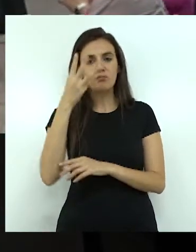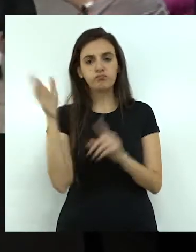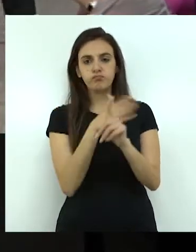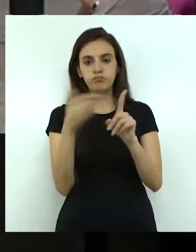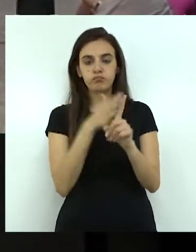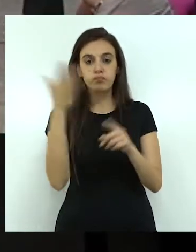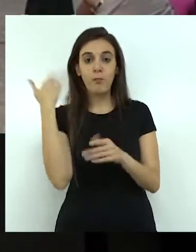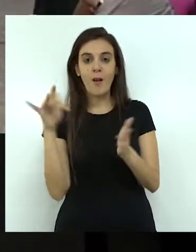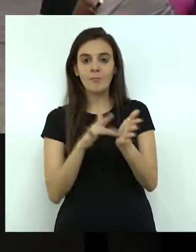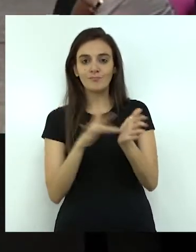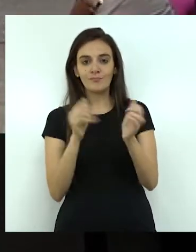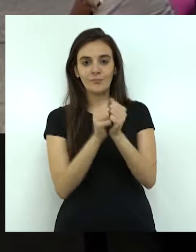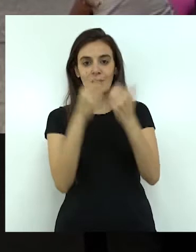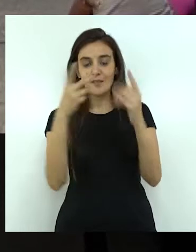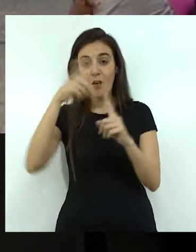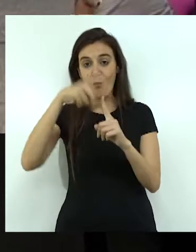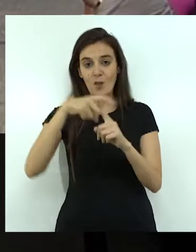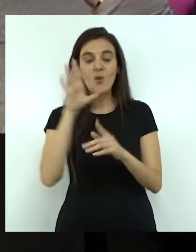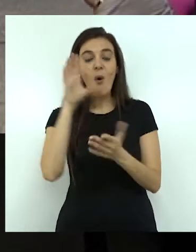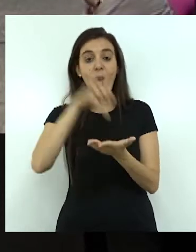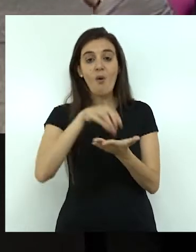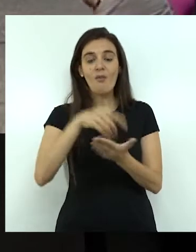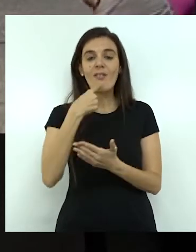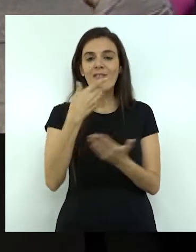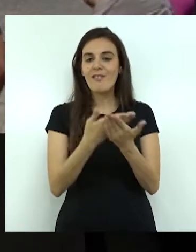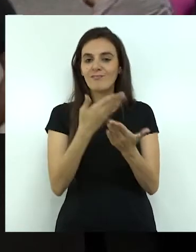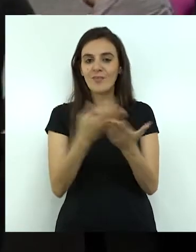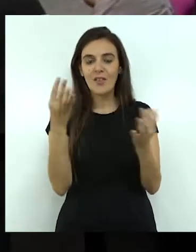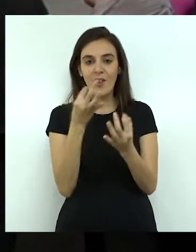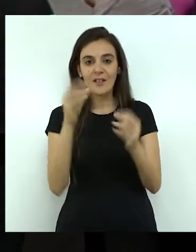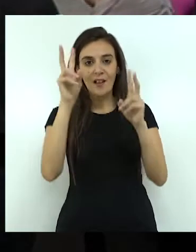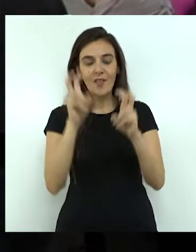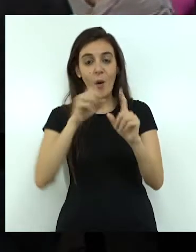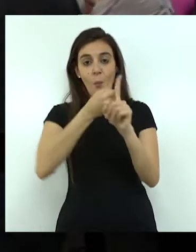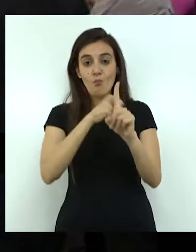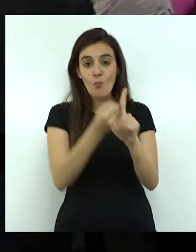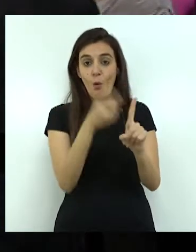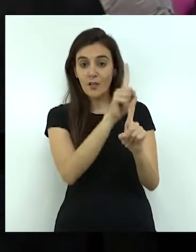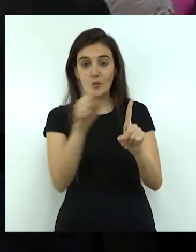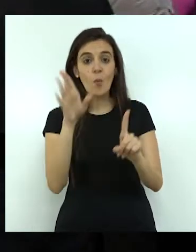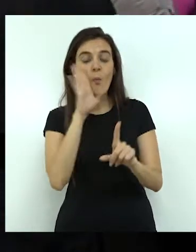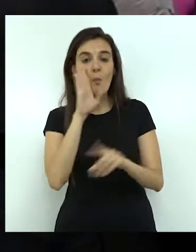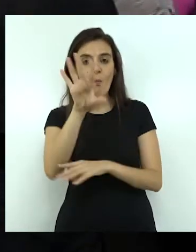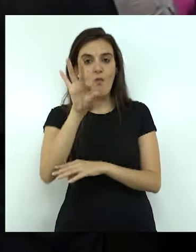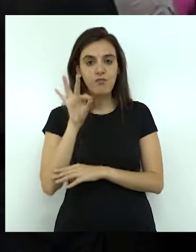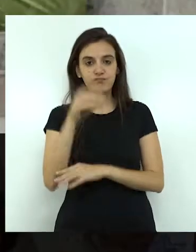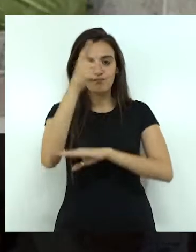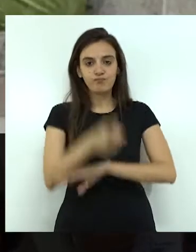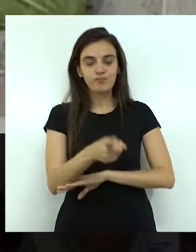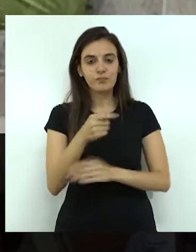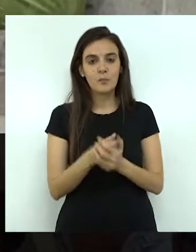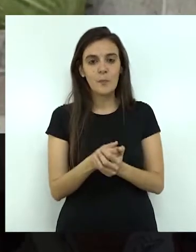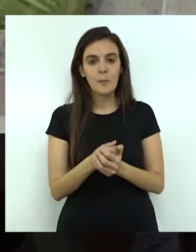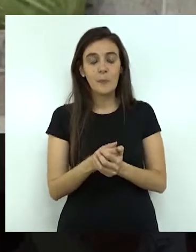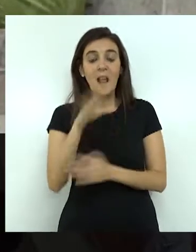lunes 27 de mayo el centro concertado ha concluido que no se ha tratado de bullying pero sí ha tomado esta medida correctora la